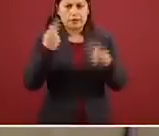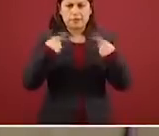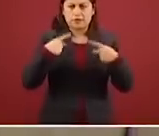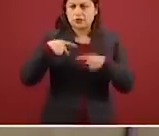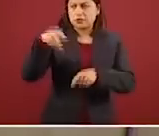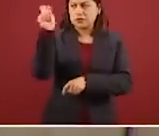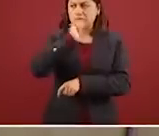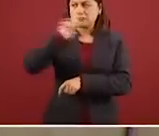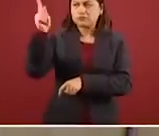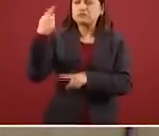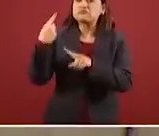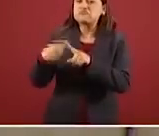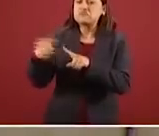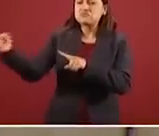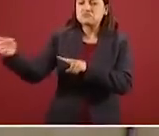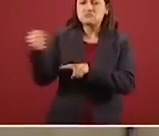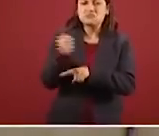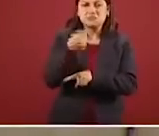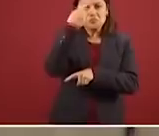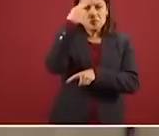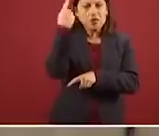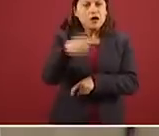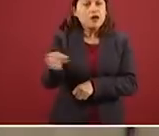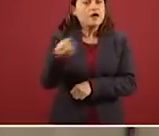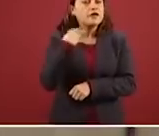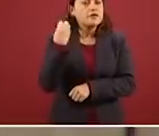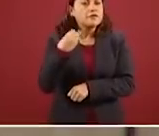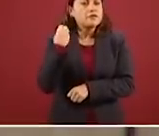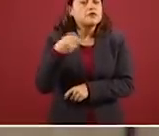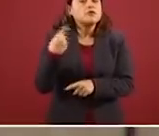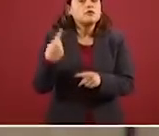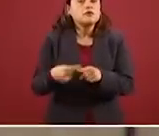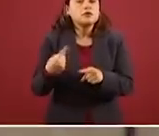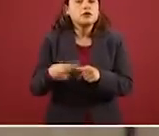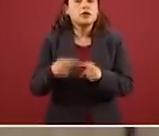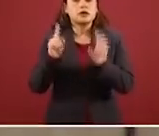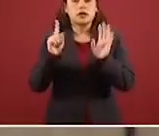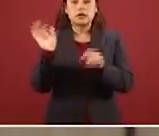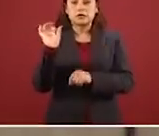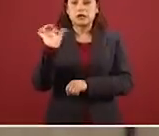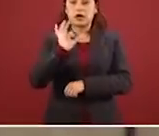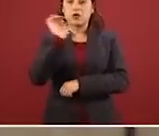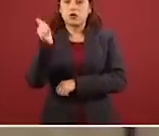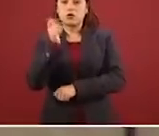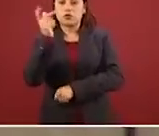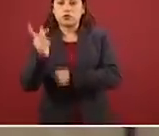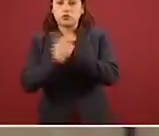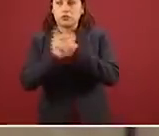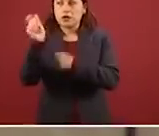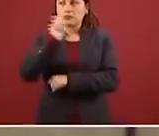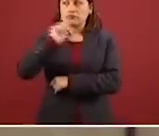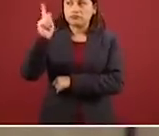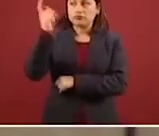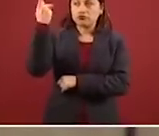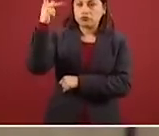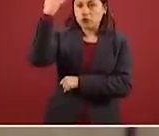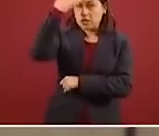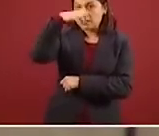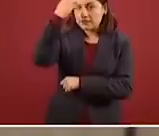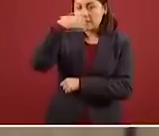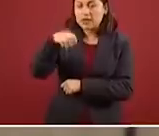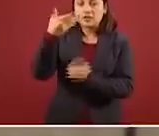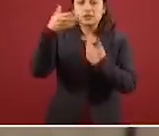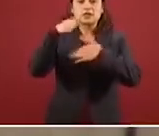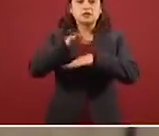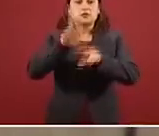convocar a este foro, si habrá científicos del extranjero especializados en el tema de contaminación